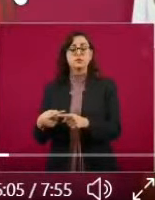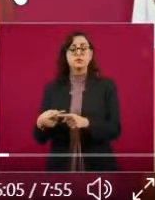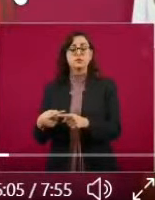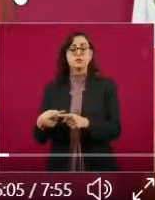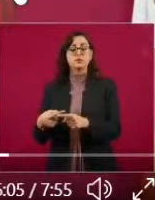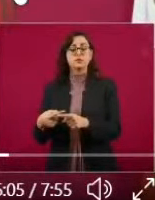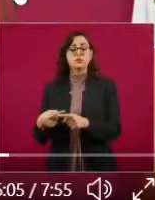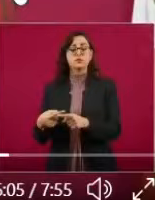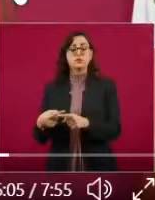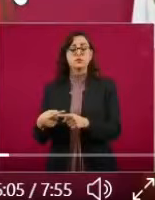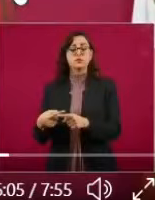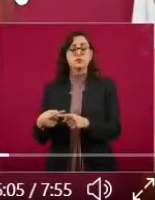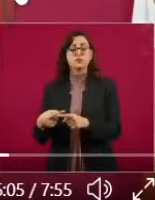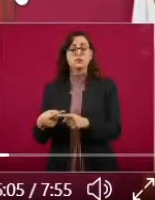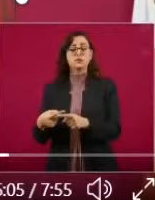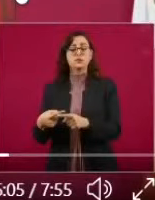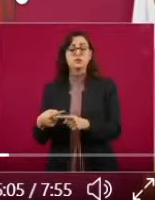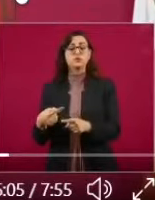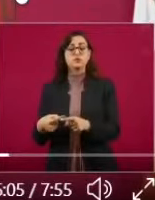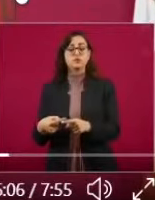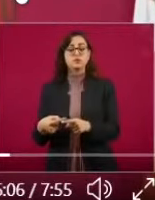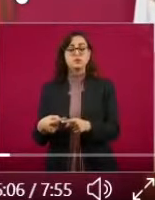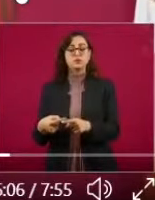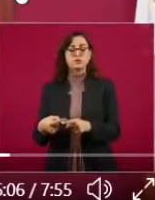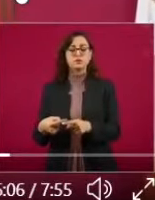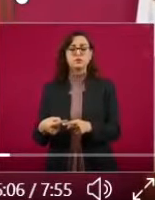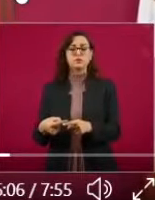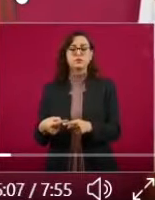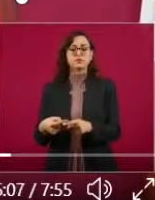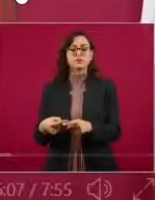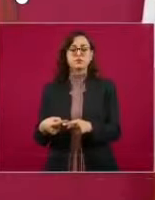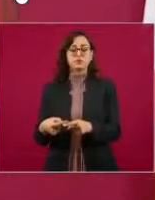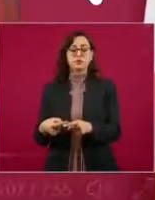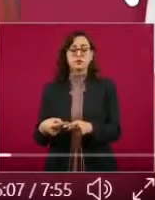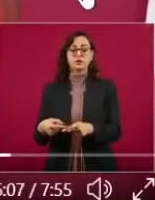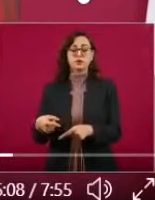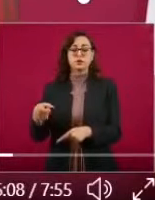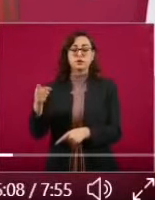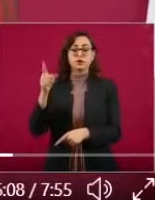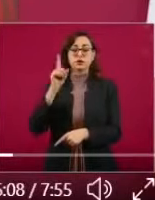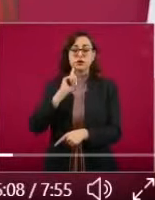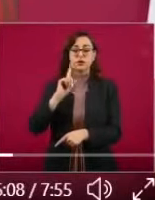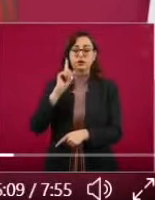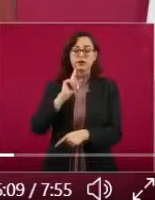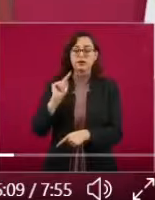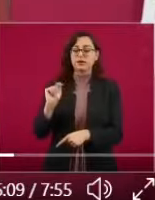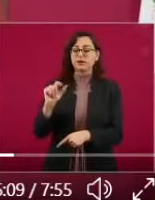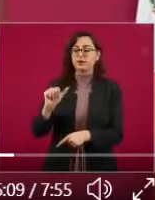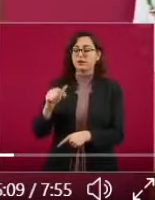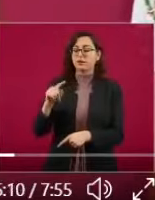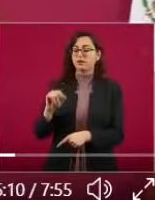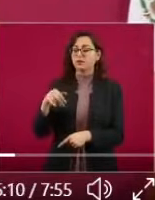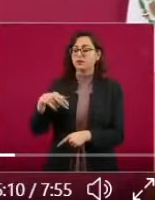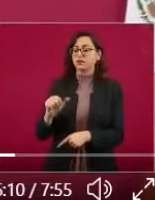levanta la vista se queda callado tatiana clouthier carrillo